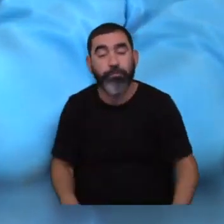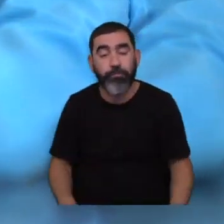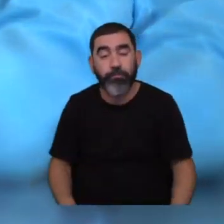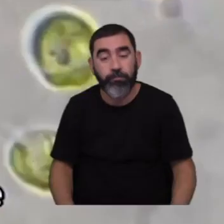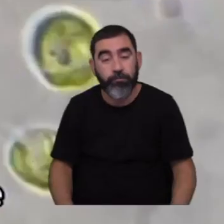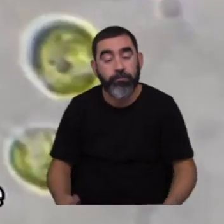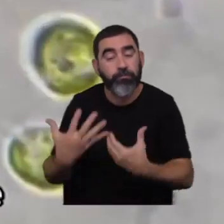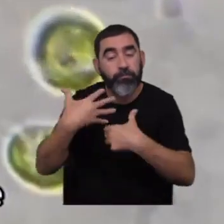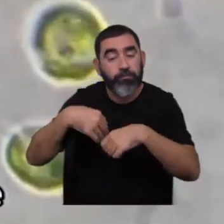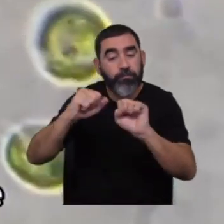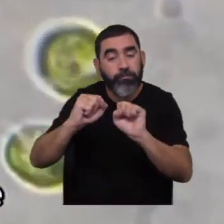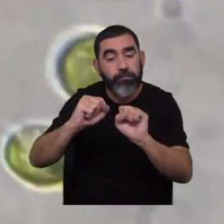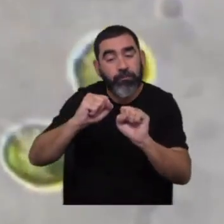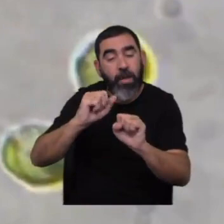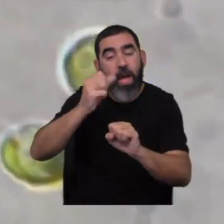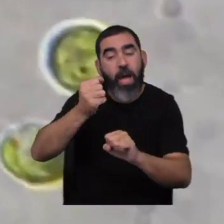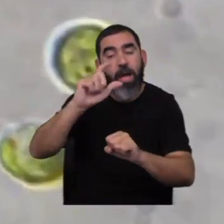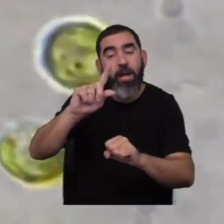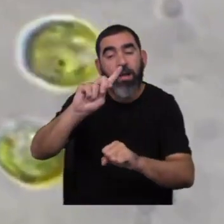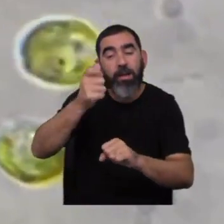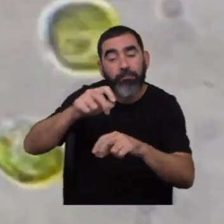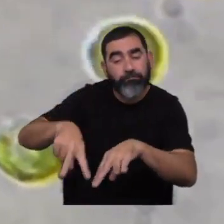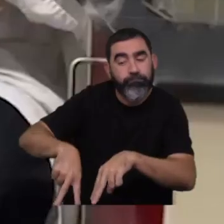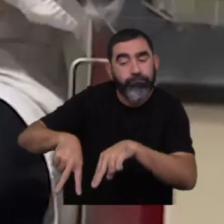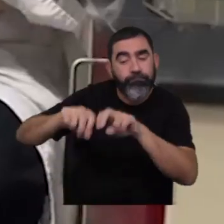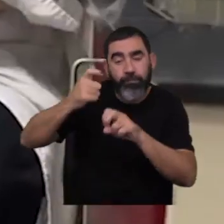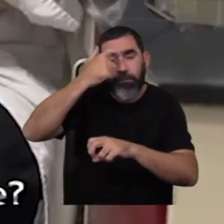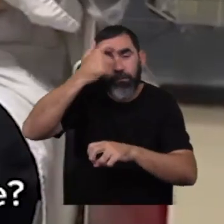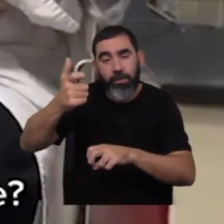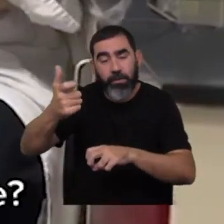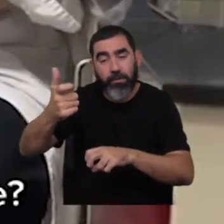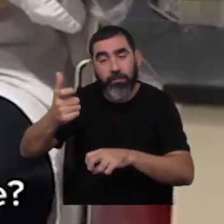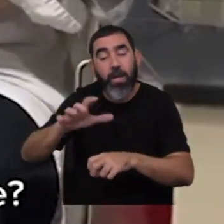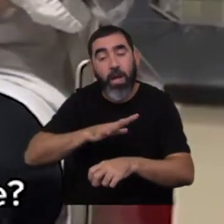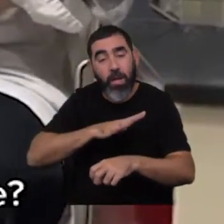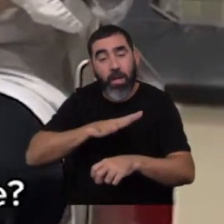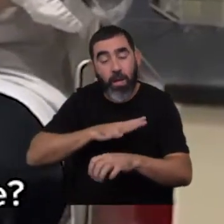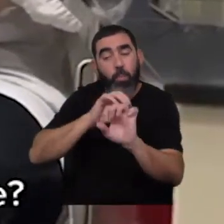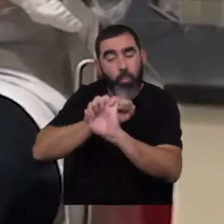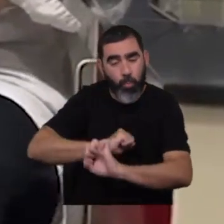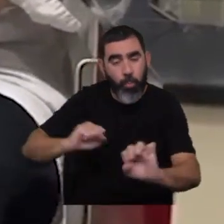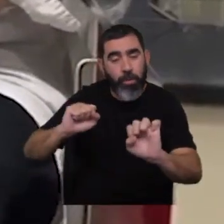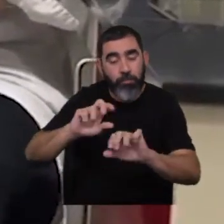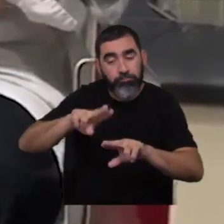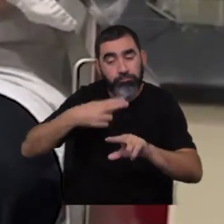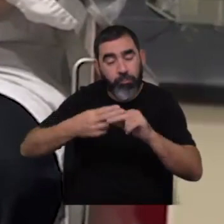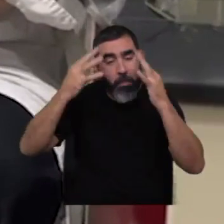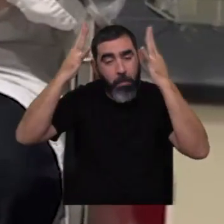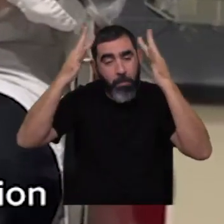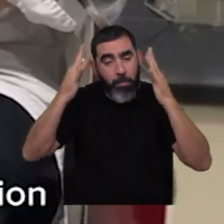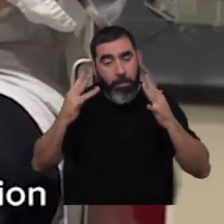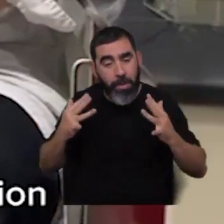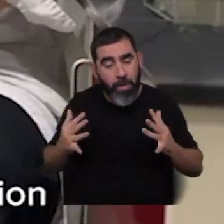Así encontraron una microalga que es estudiada por la comunidad científica y que tiene la capacidad de renovar el cabello y promover